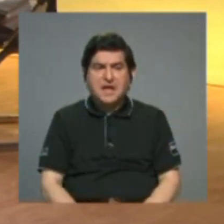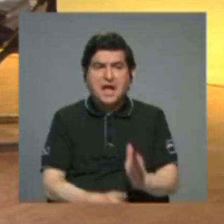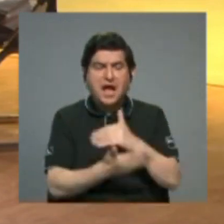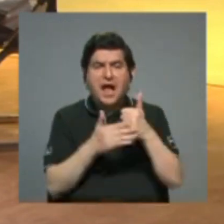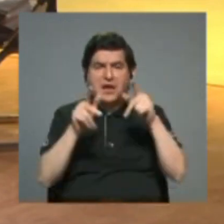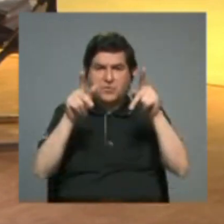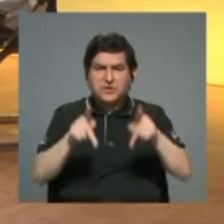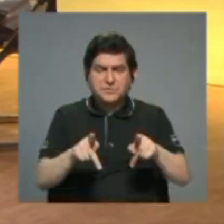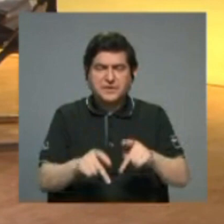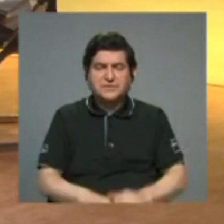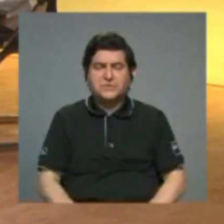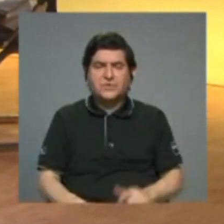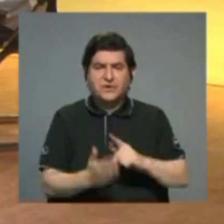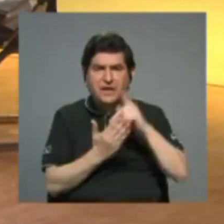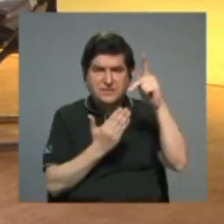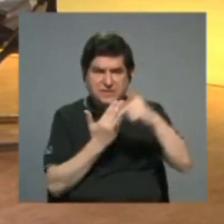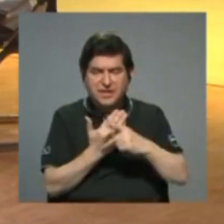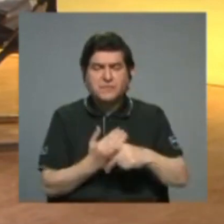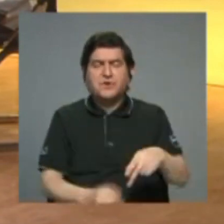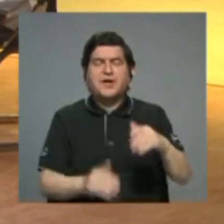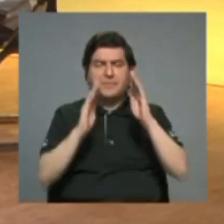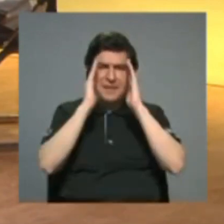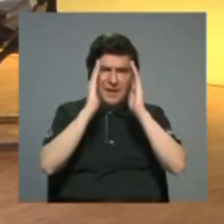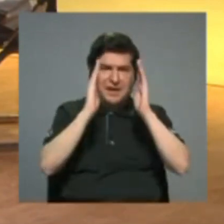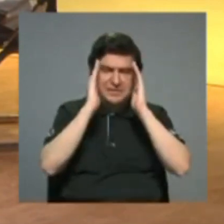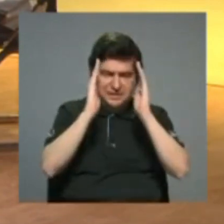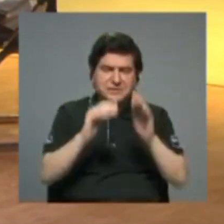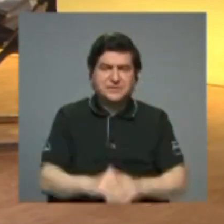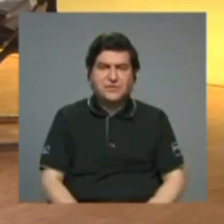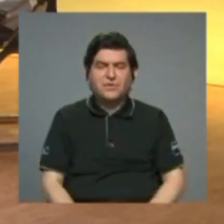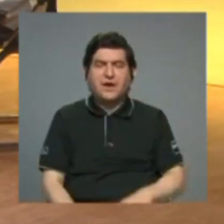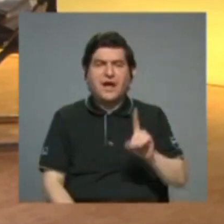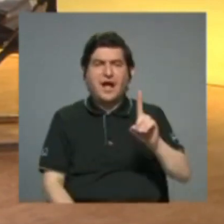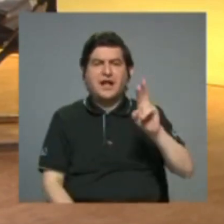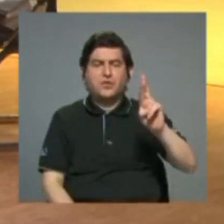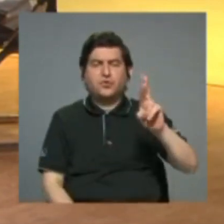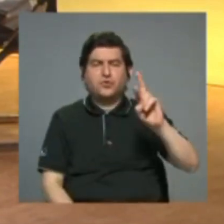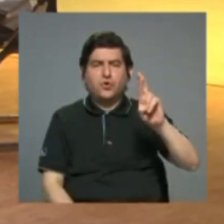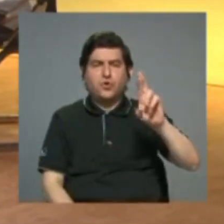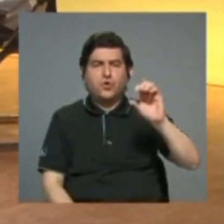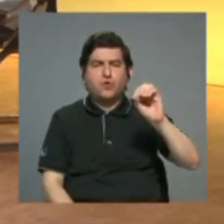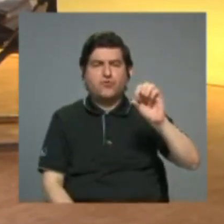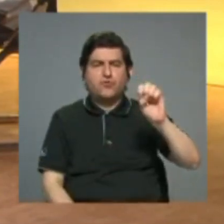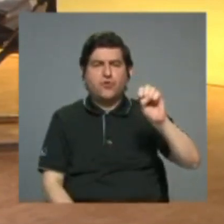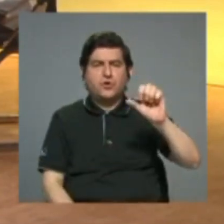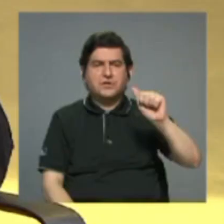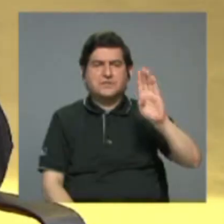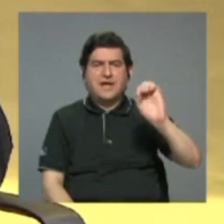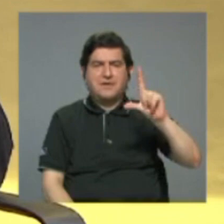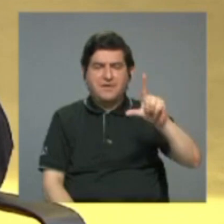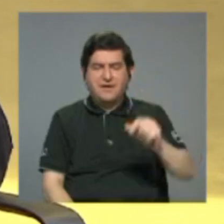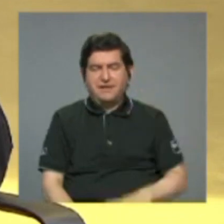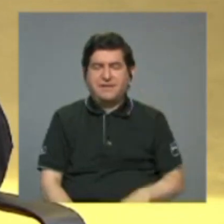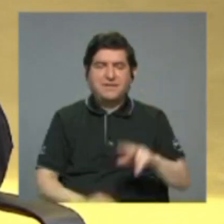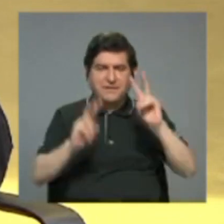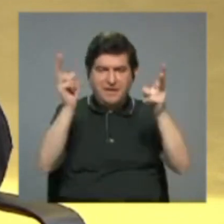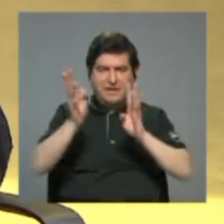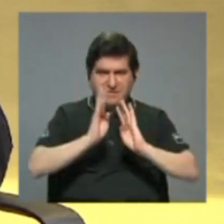participantes de este programa pudieron escuchar a el doctor Rosabal hablando de ese tema.